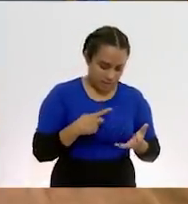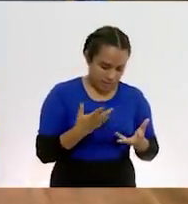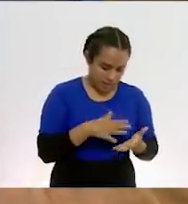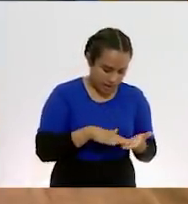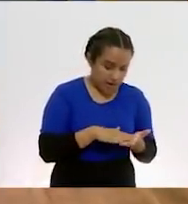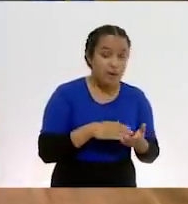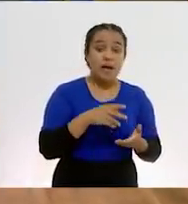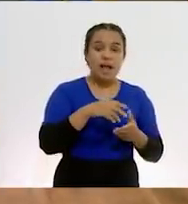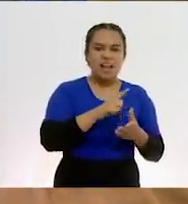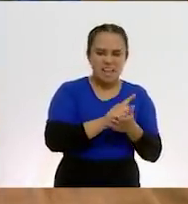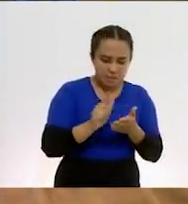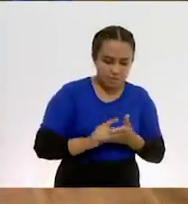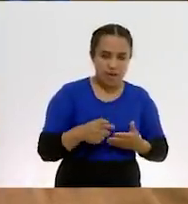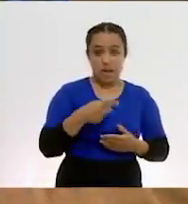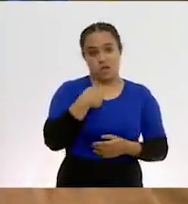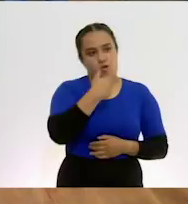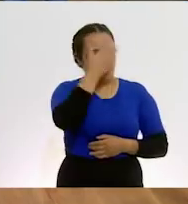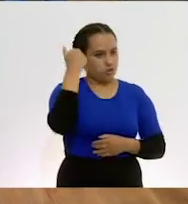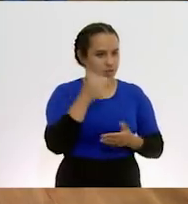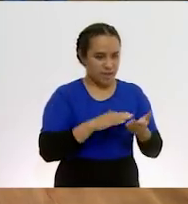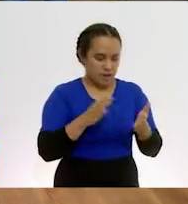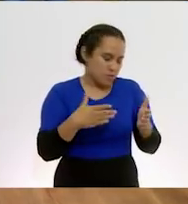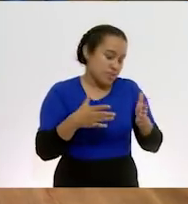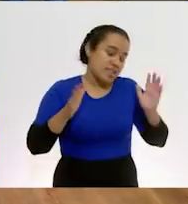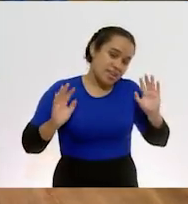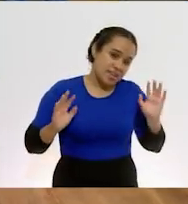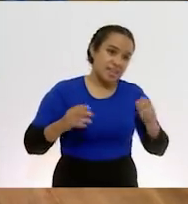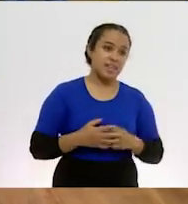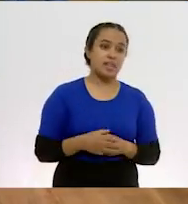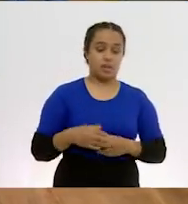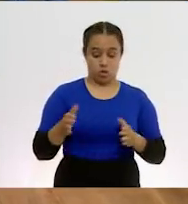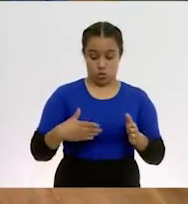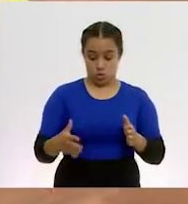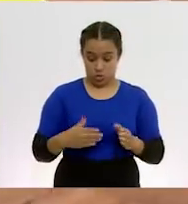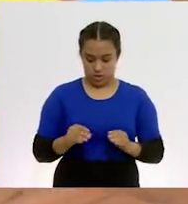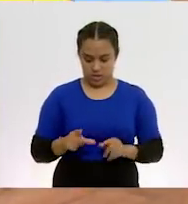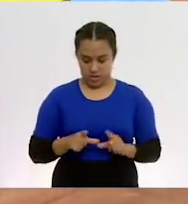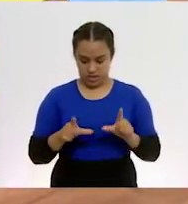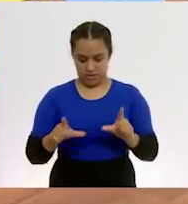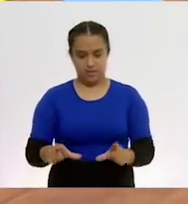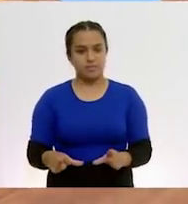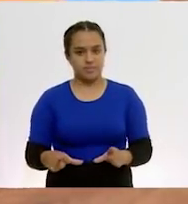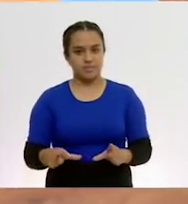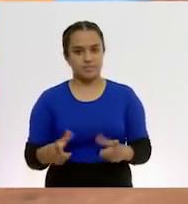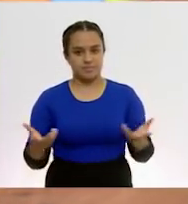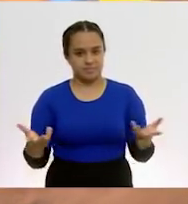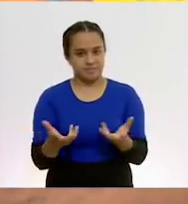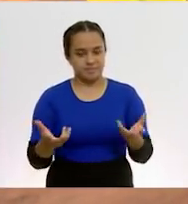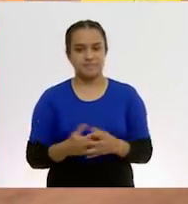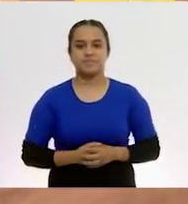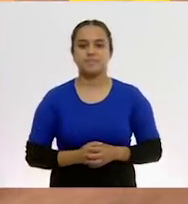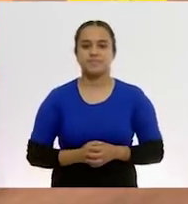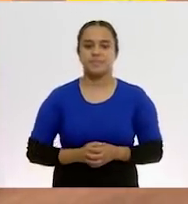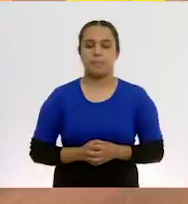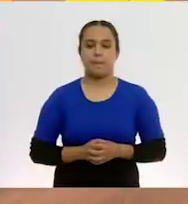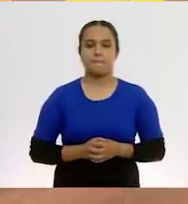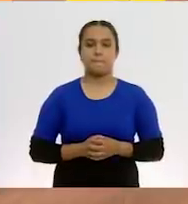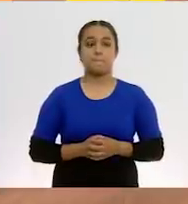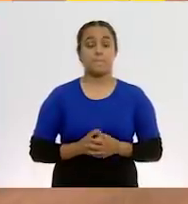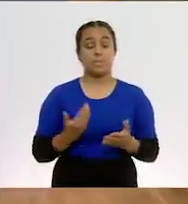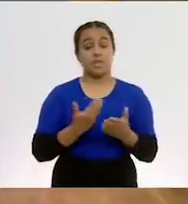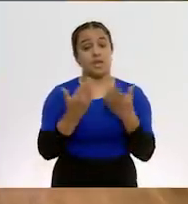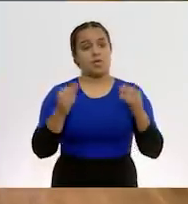pero me imagino que así ha de ser. Y entonces, cocinando, vamos a colocar esta acción. Muy bien. Vamos a ver